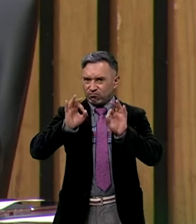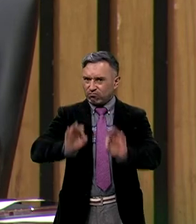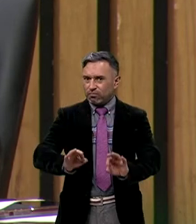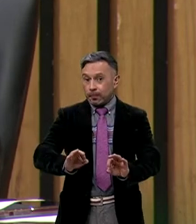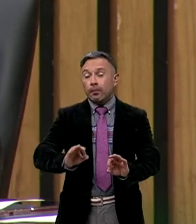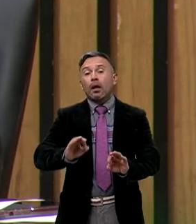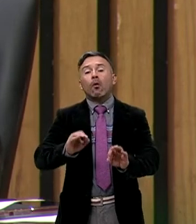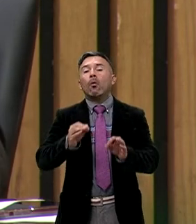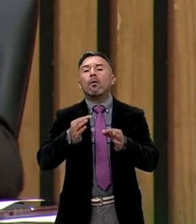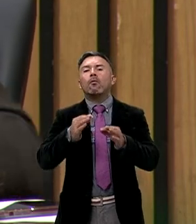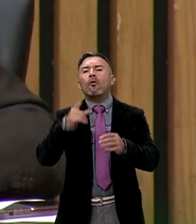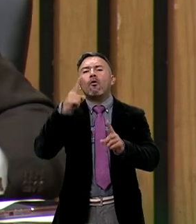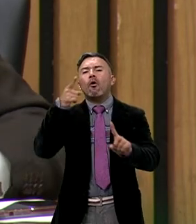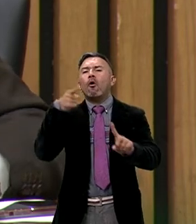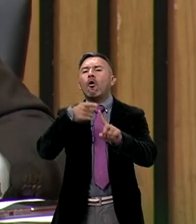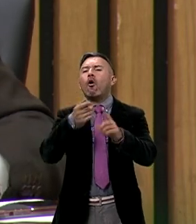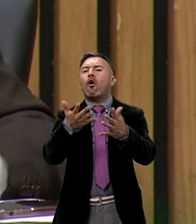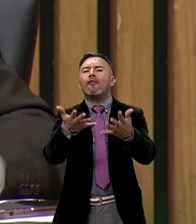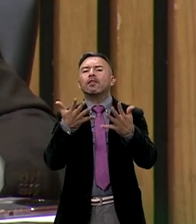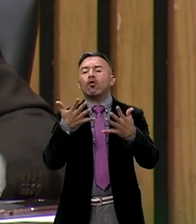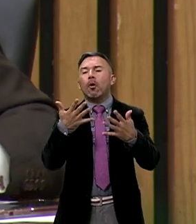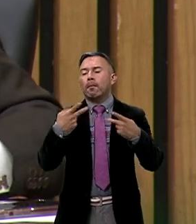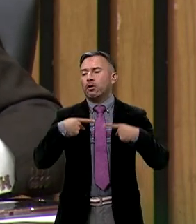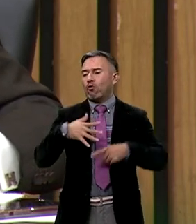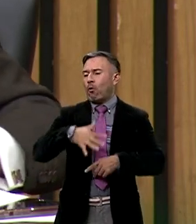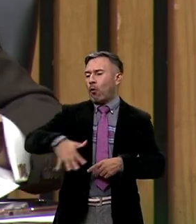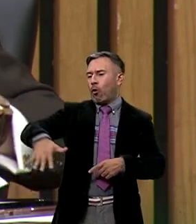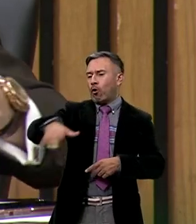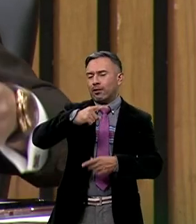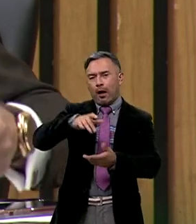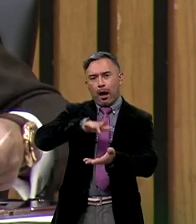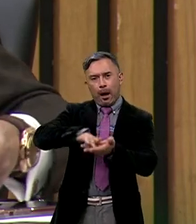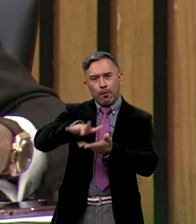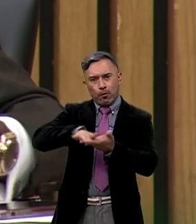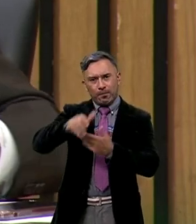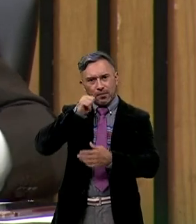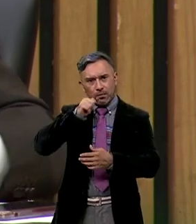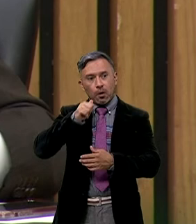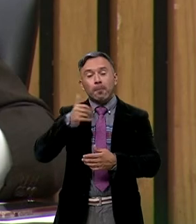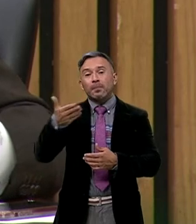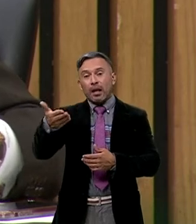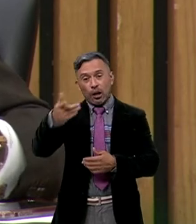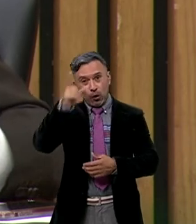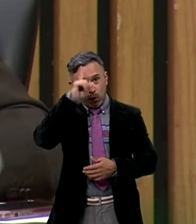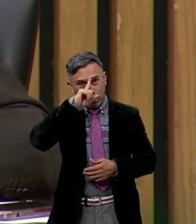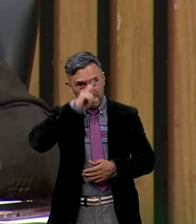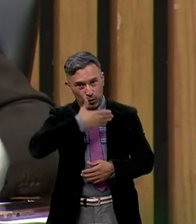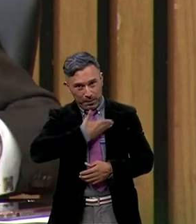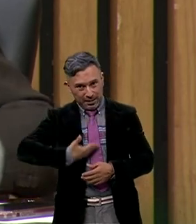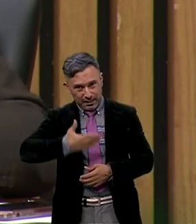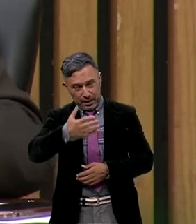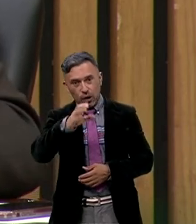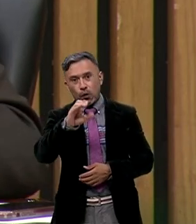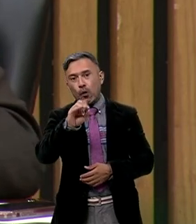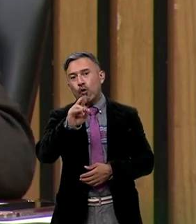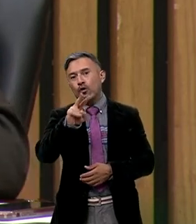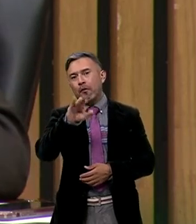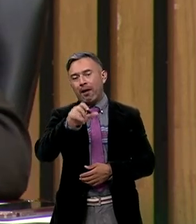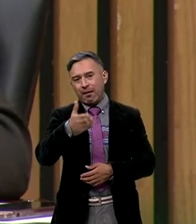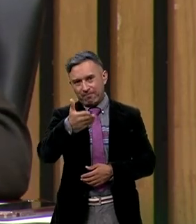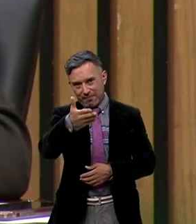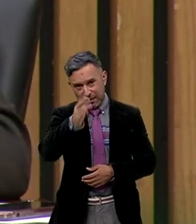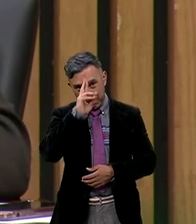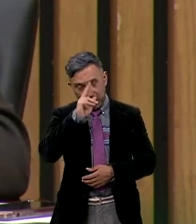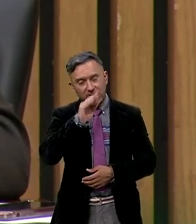ciudadanos permítanme con gran respeto felicitar al señor consejero presidente córdova a todo el personal